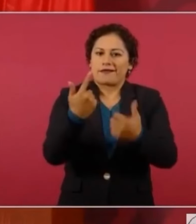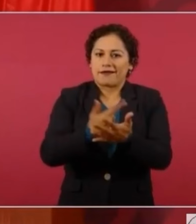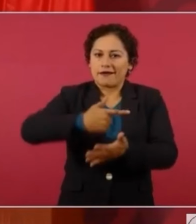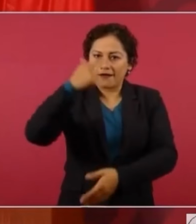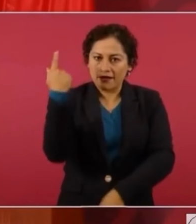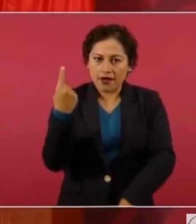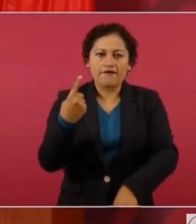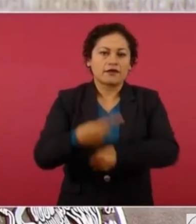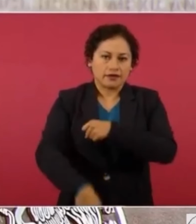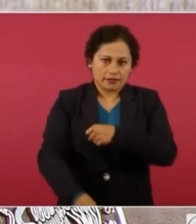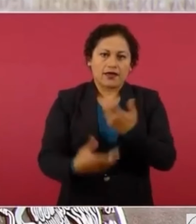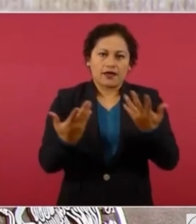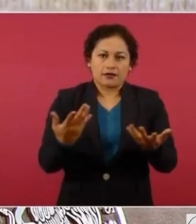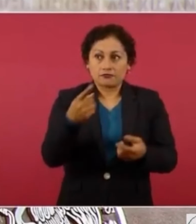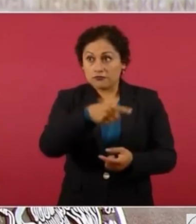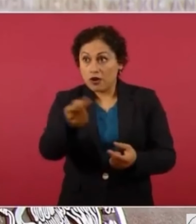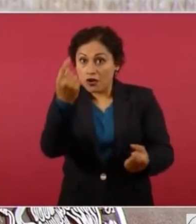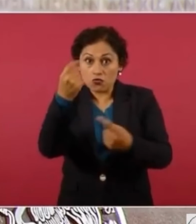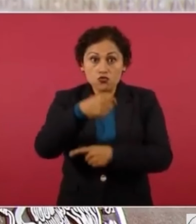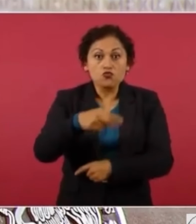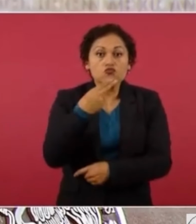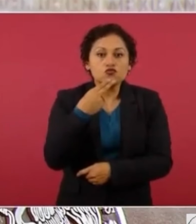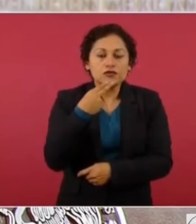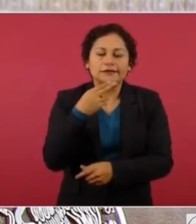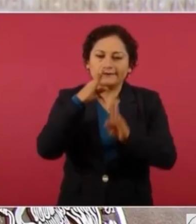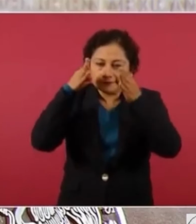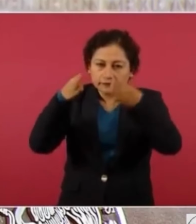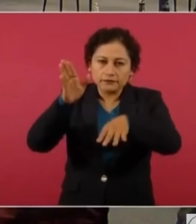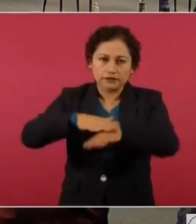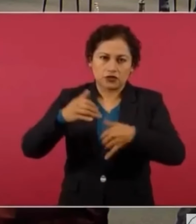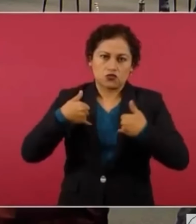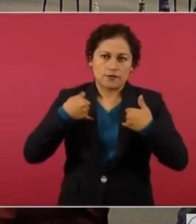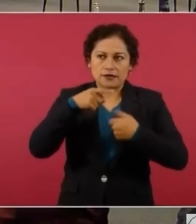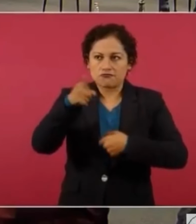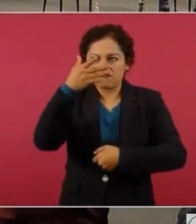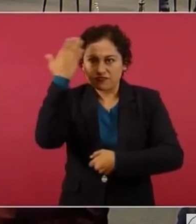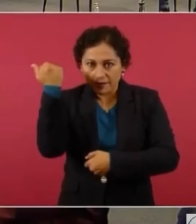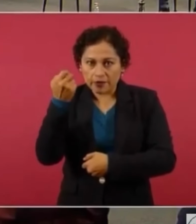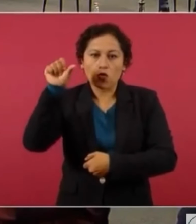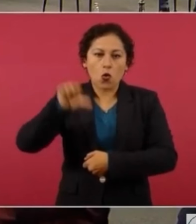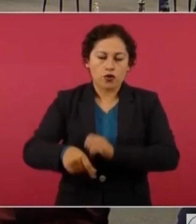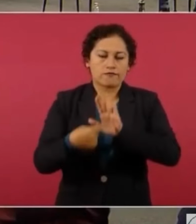usan, principalmente a los jóvenes. Muchas gracias.